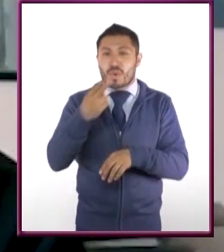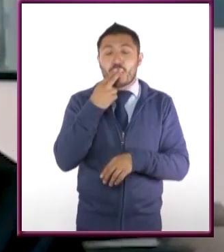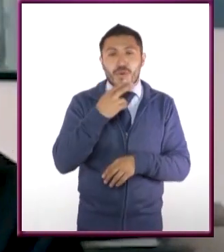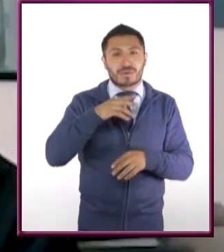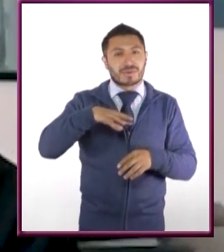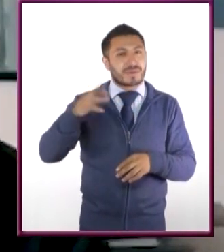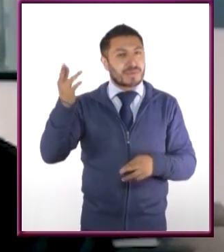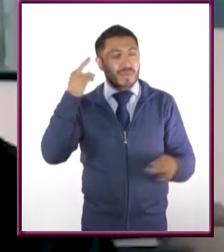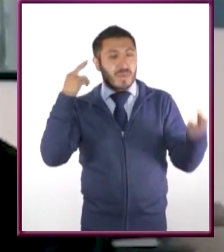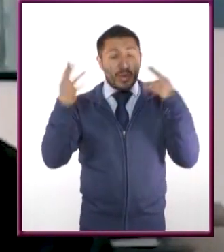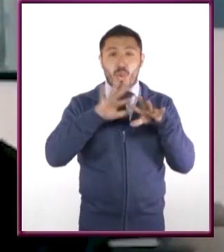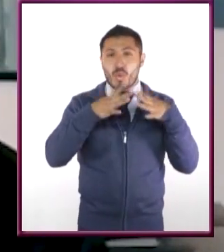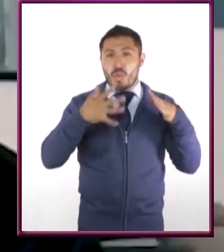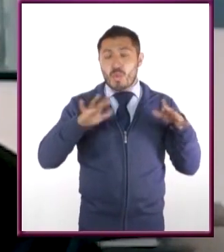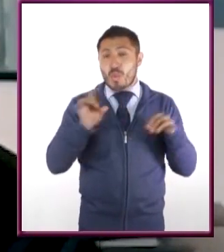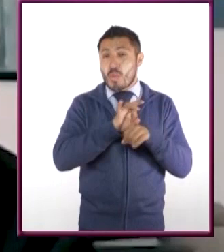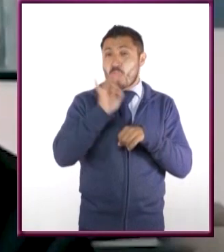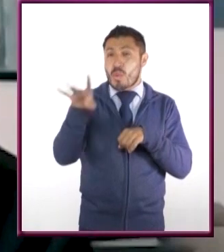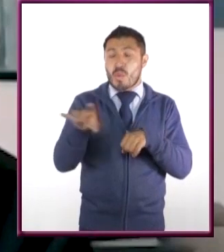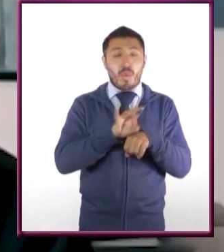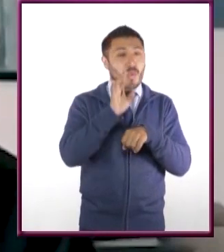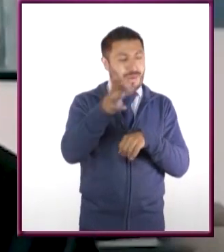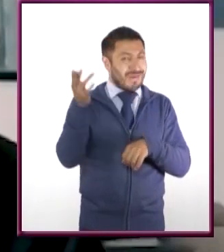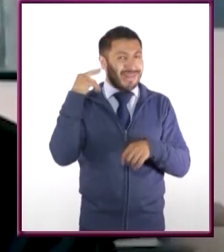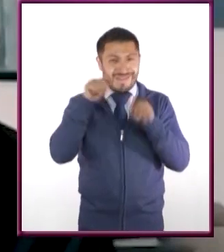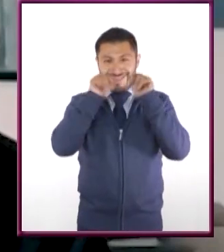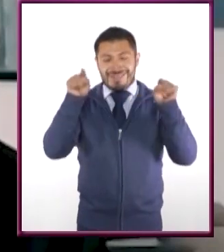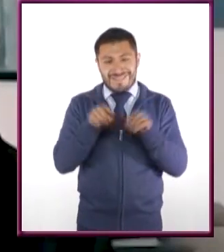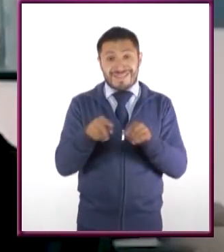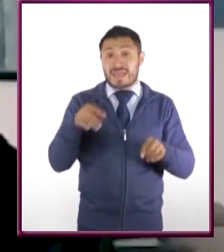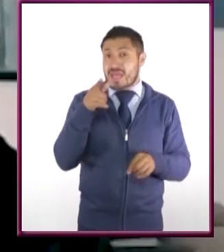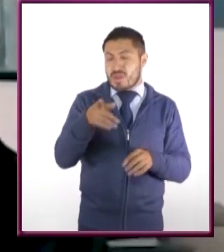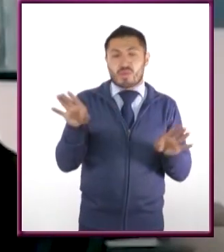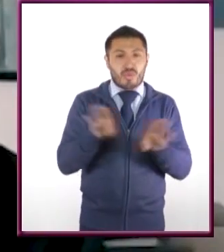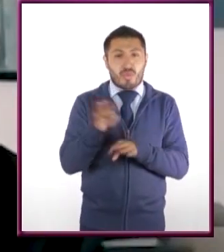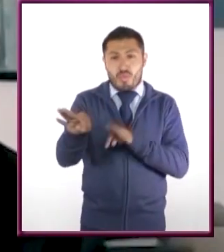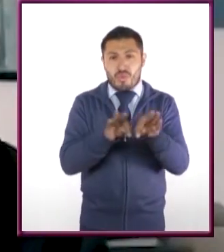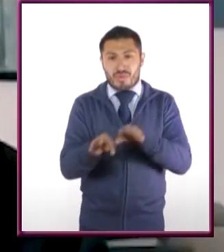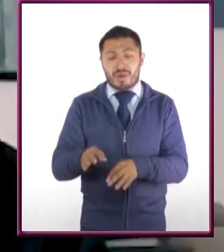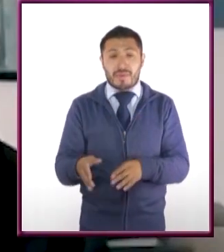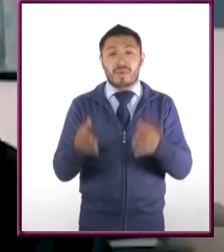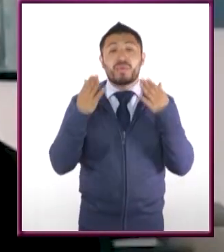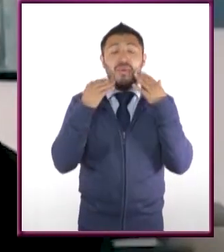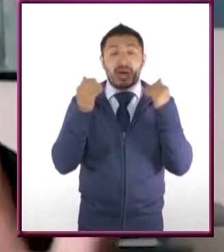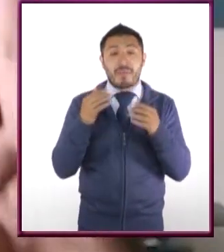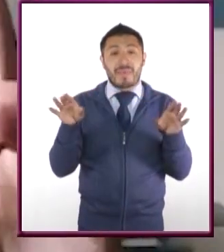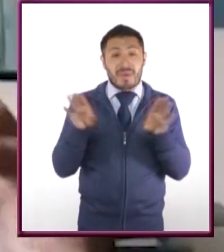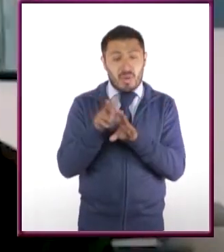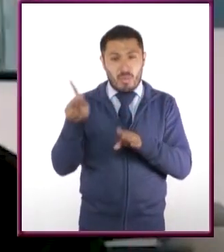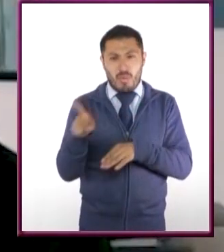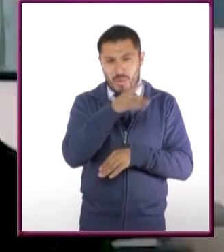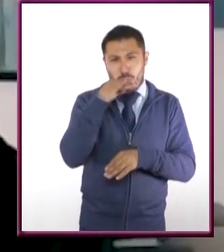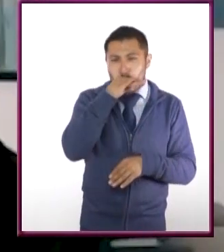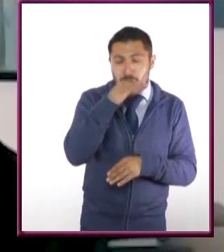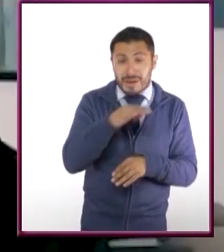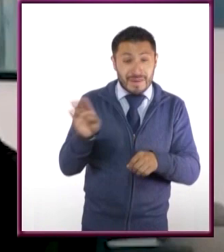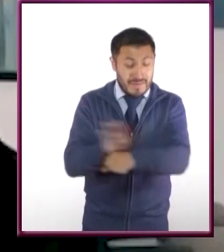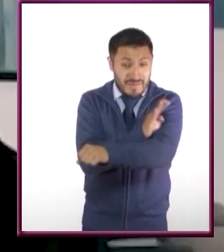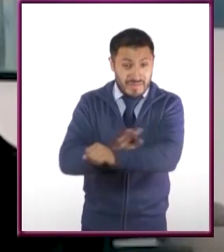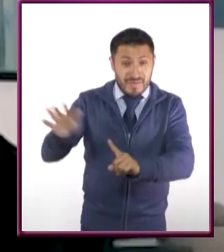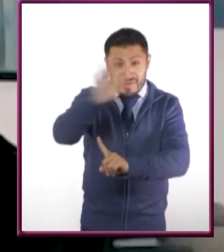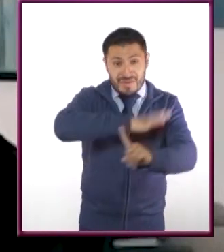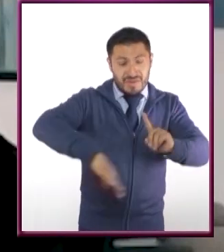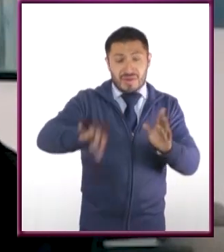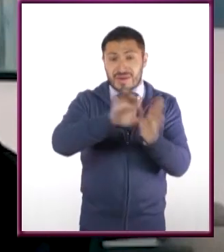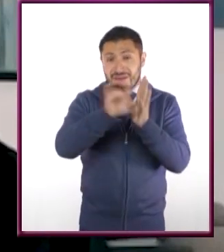radio nuevamente. Y además que tienes una labor altruista, es decir, que en caso de algún desastre por